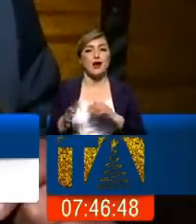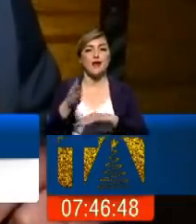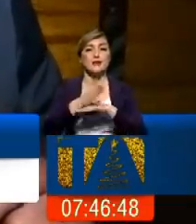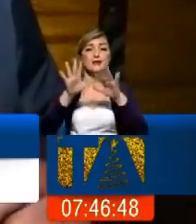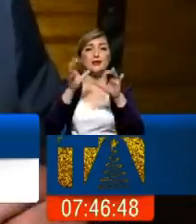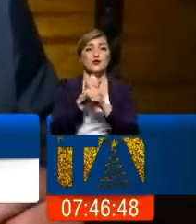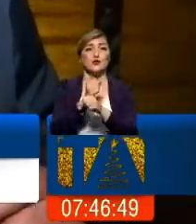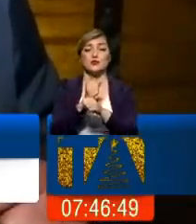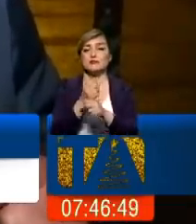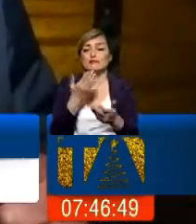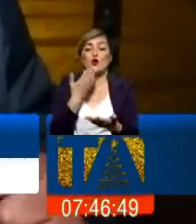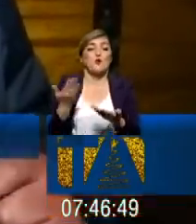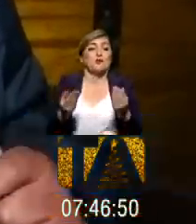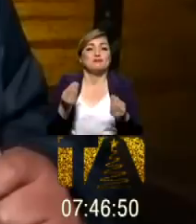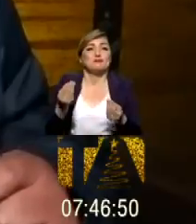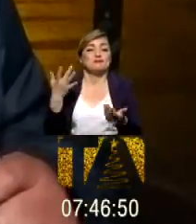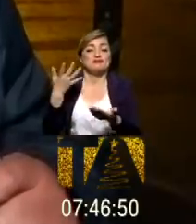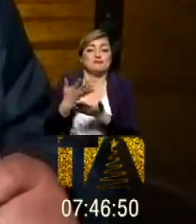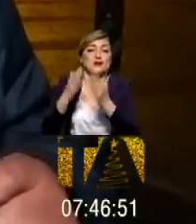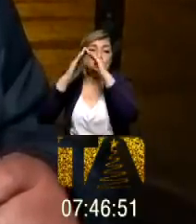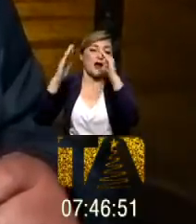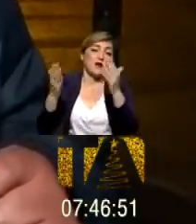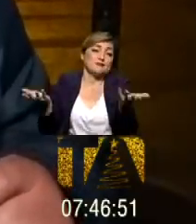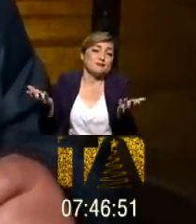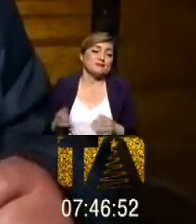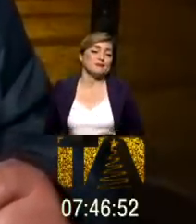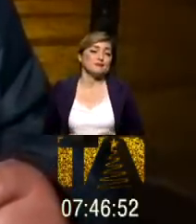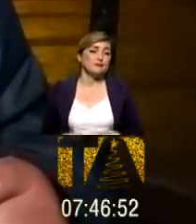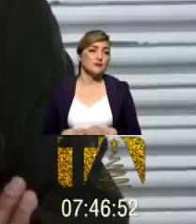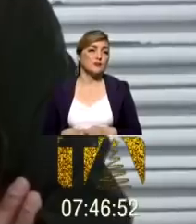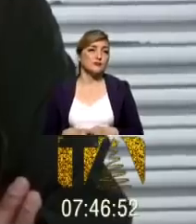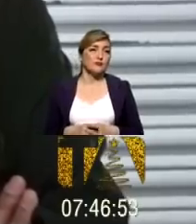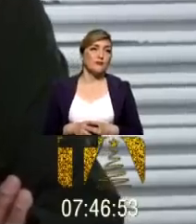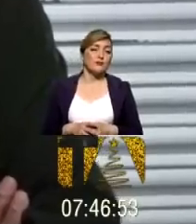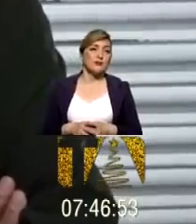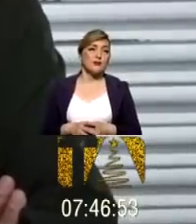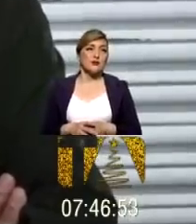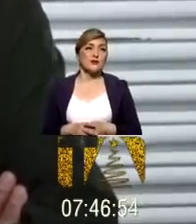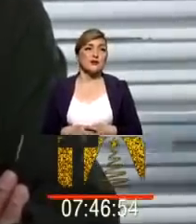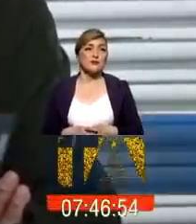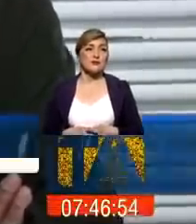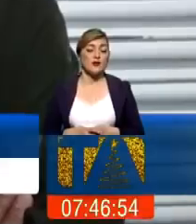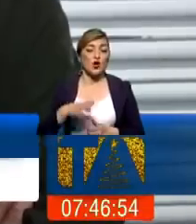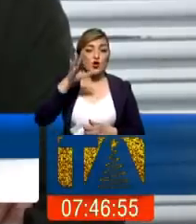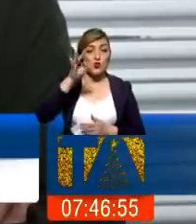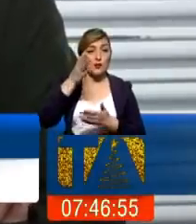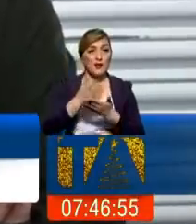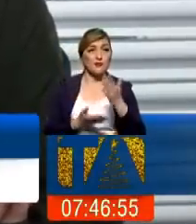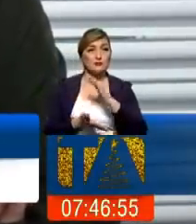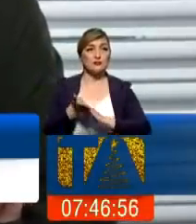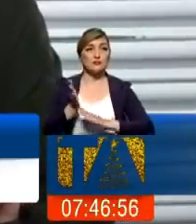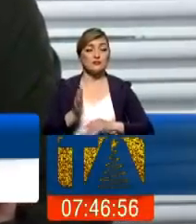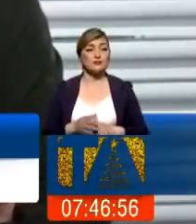de las 10 de la noche y no podemos llegar a nuestro lugar de destino, a nuestra casa. O sea, ya estaba desde las 9:30 retirándome,